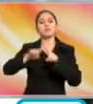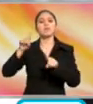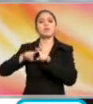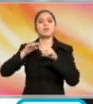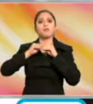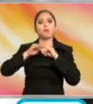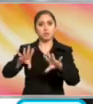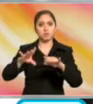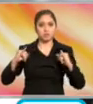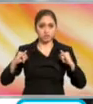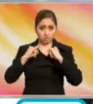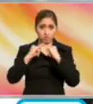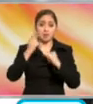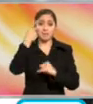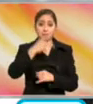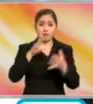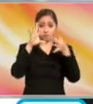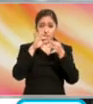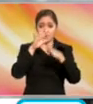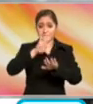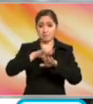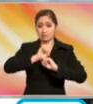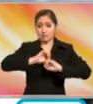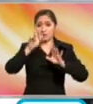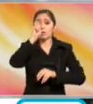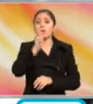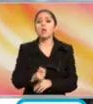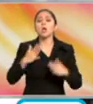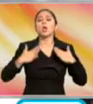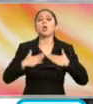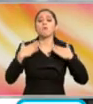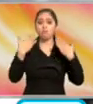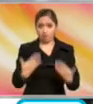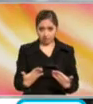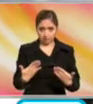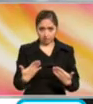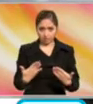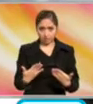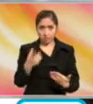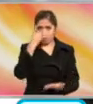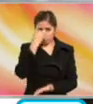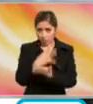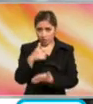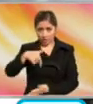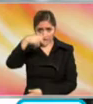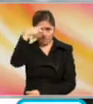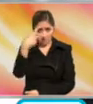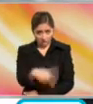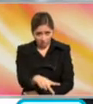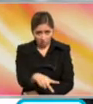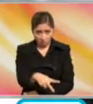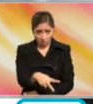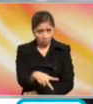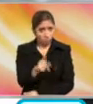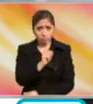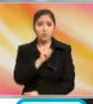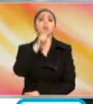de la confianza, esta confianza que pues yo creo que no nada más en nuestro país, sino en el mundo entero